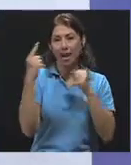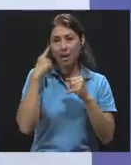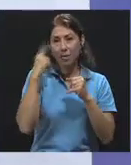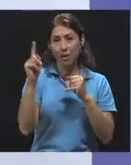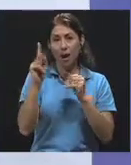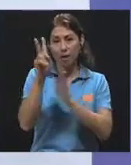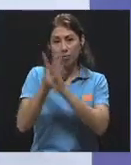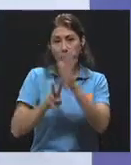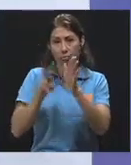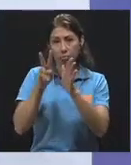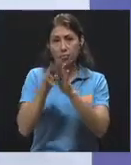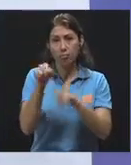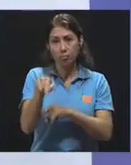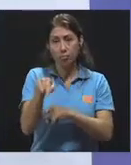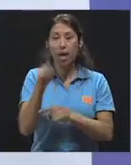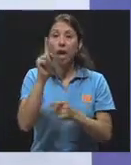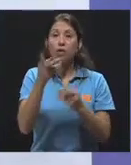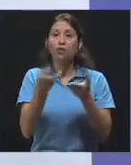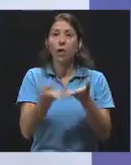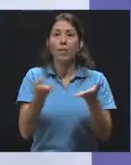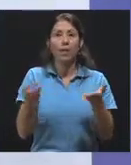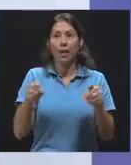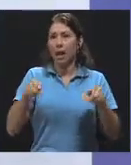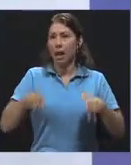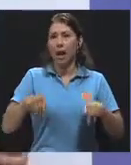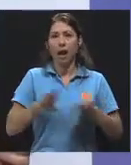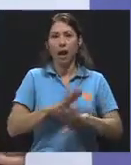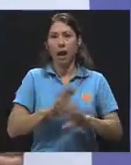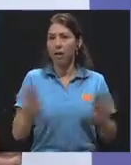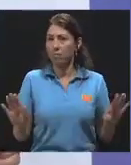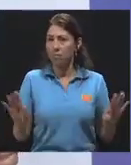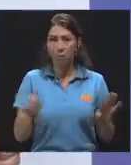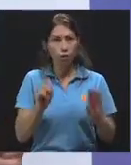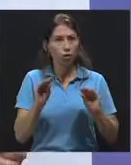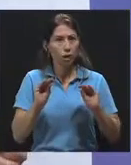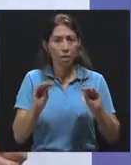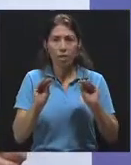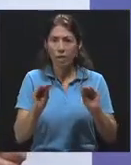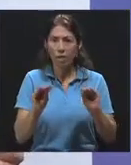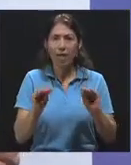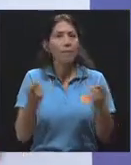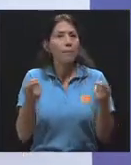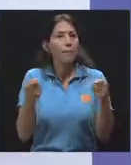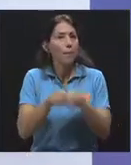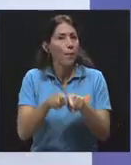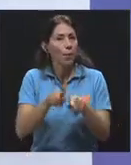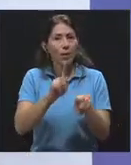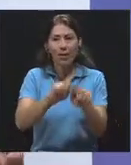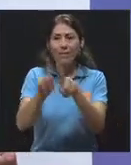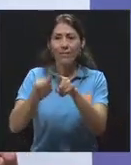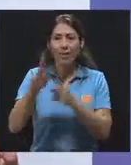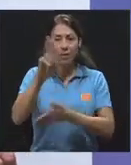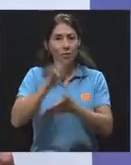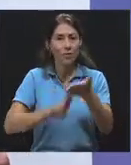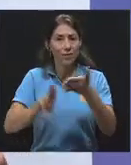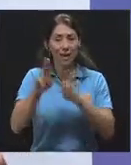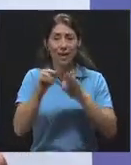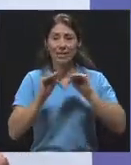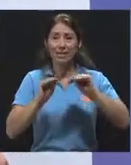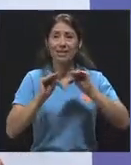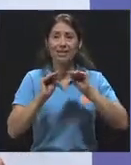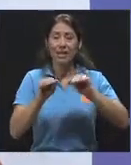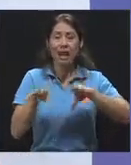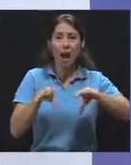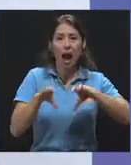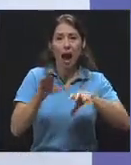lo cual es, o sea, es una materia que prácticamente aquí no se, o sea, ni en incluso las universidades que